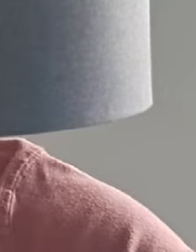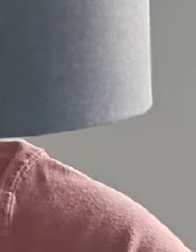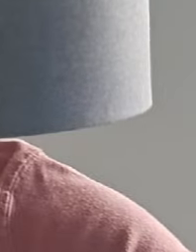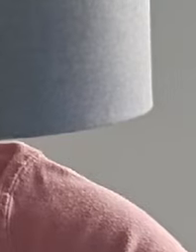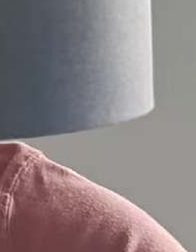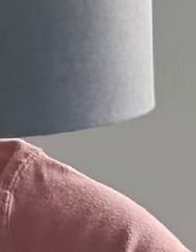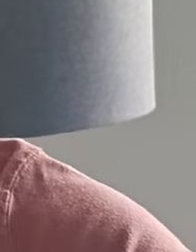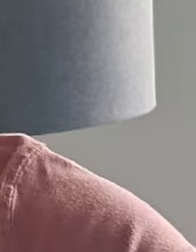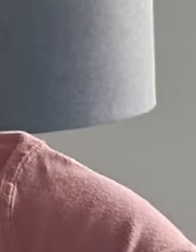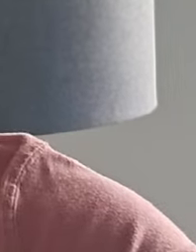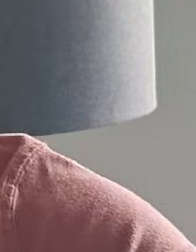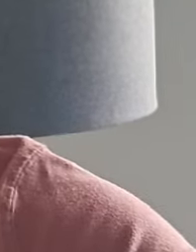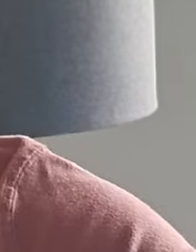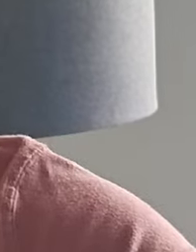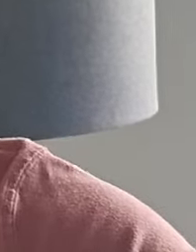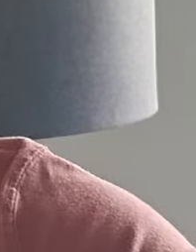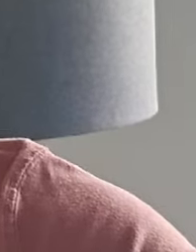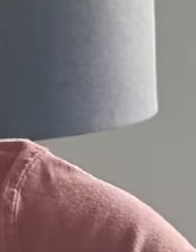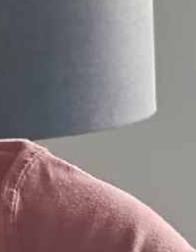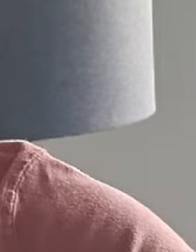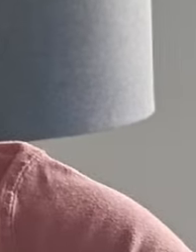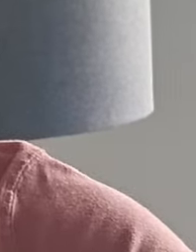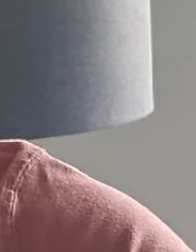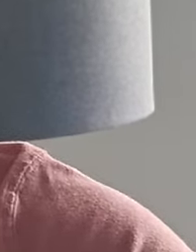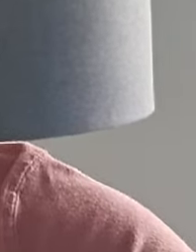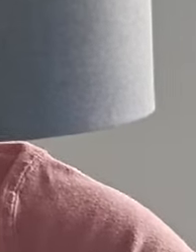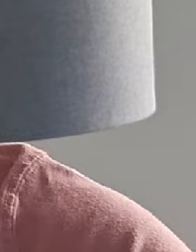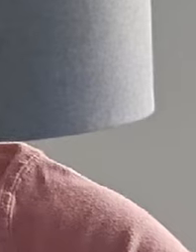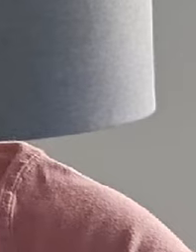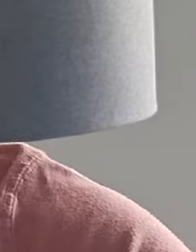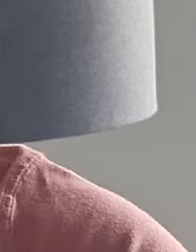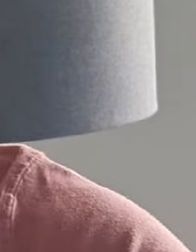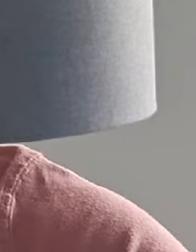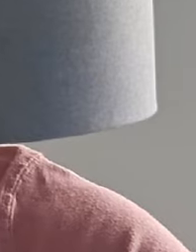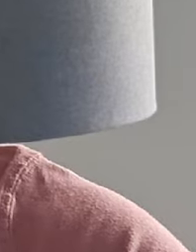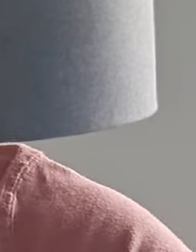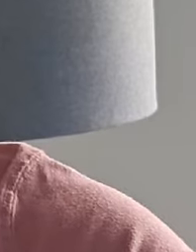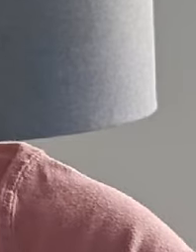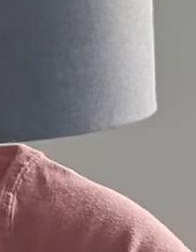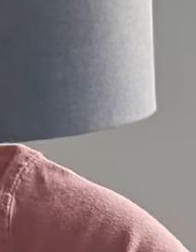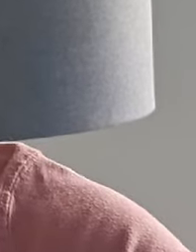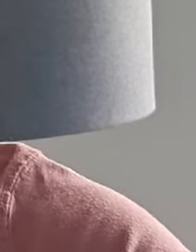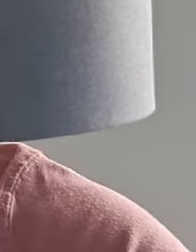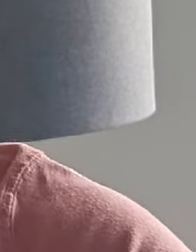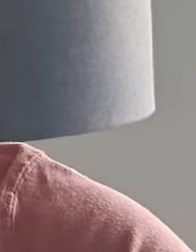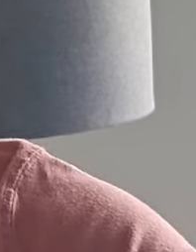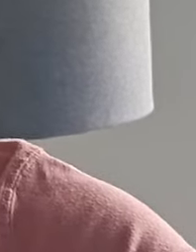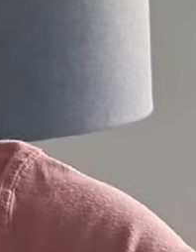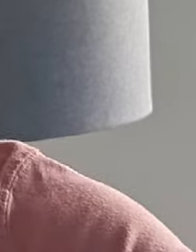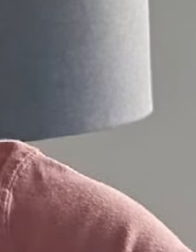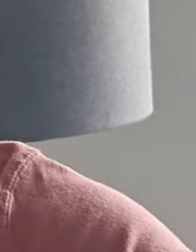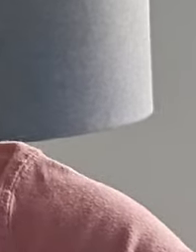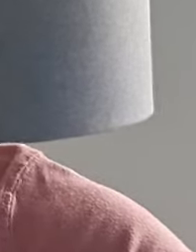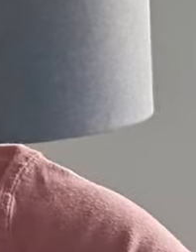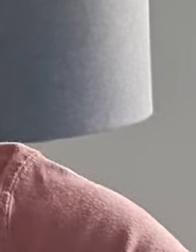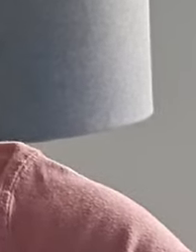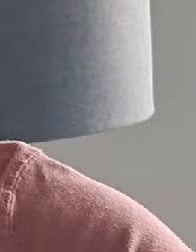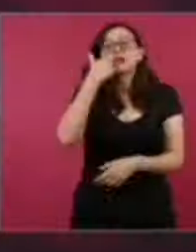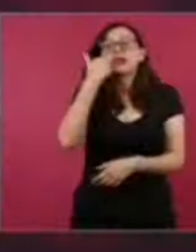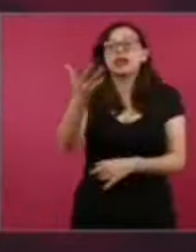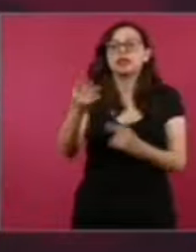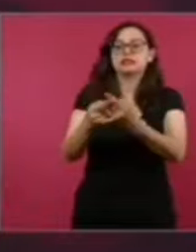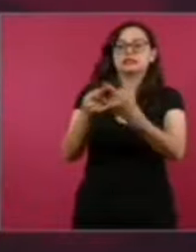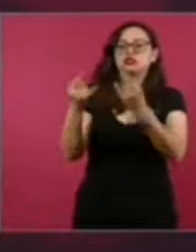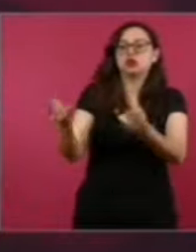se exhiban sus porquerías, como dejaron en condiciones paupérrimas al mercado laboral, a las